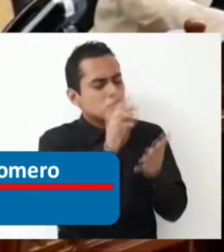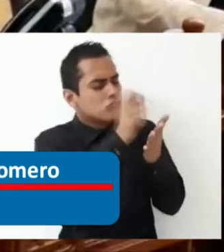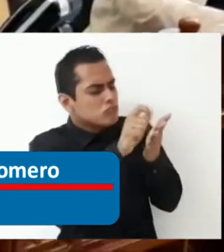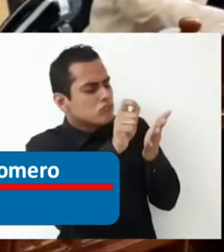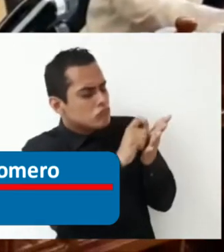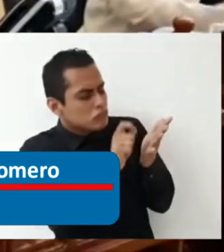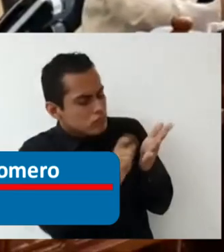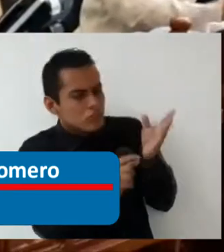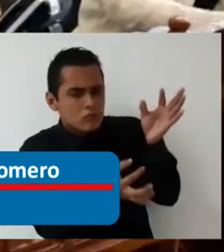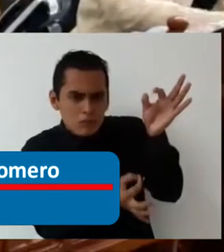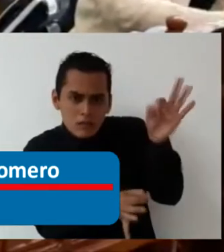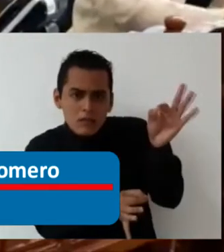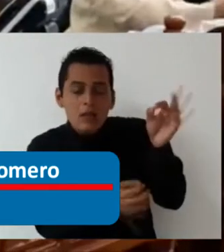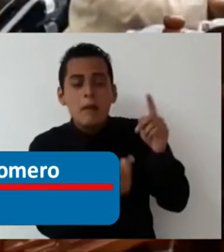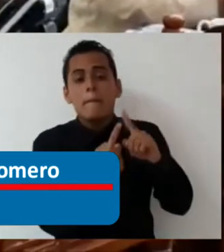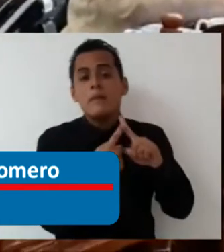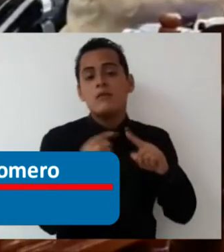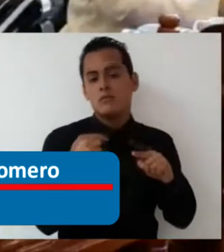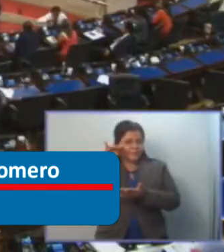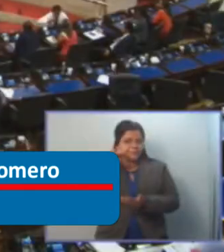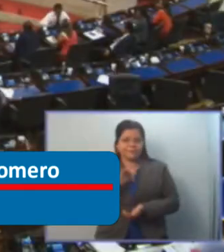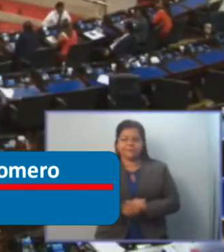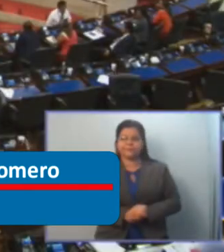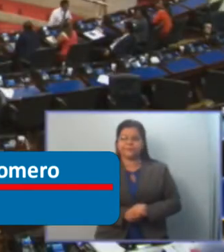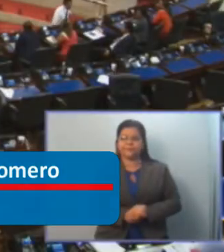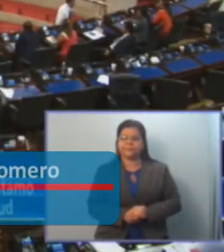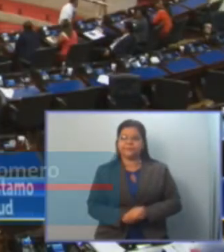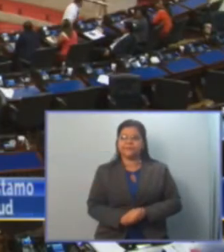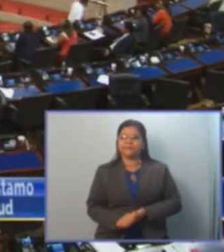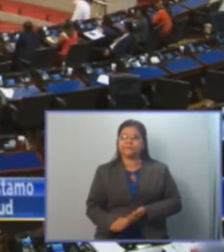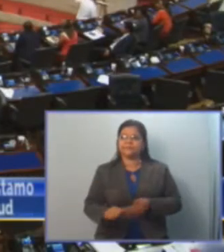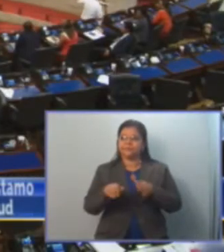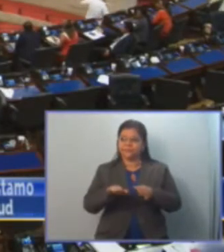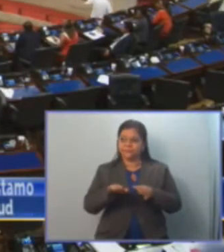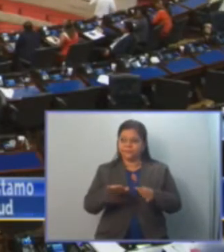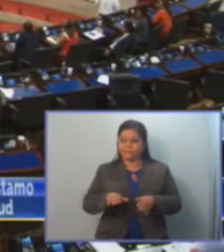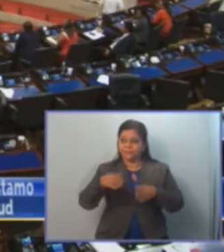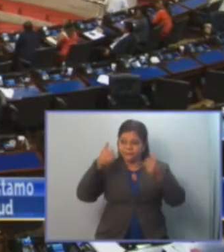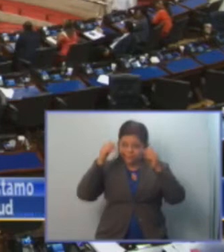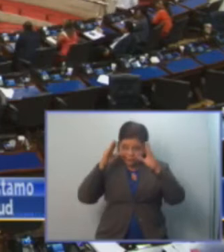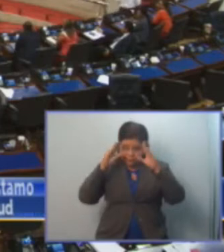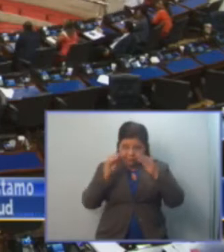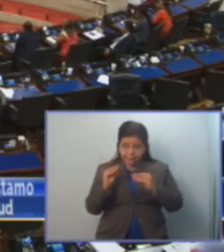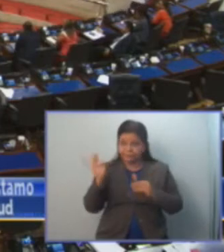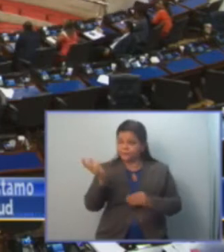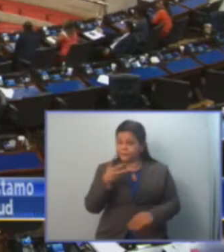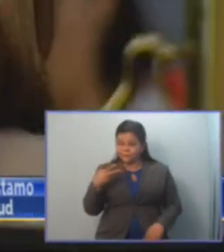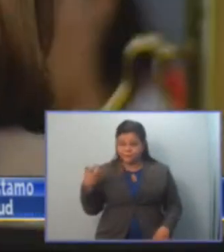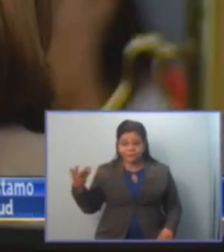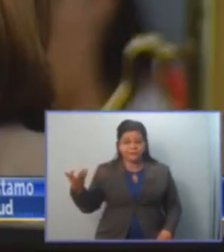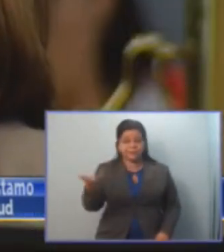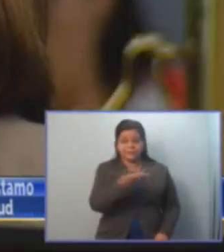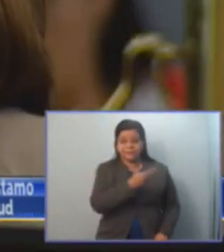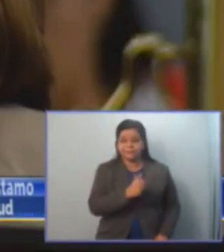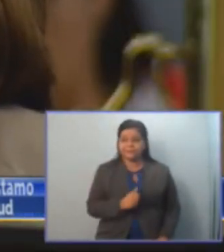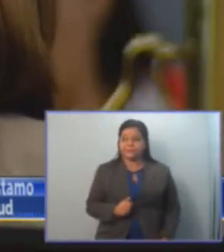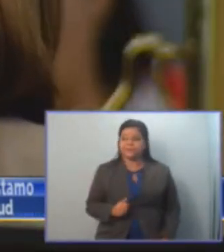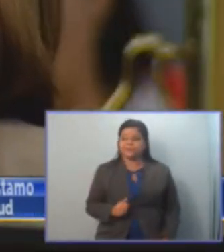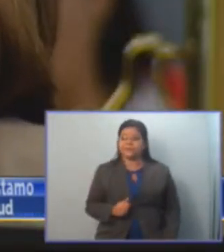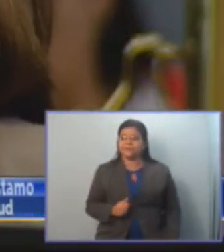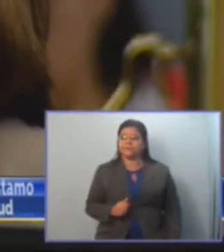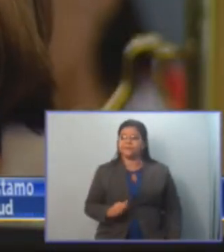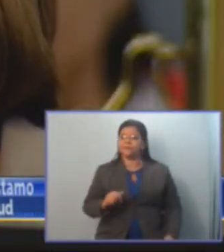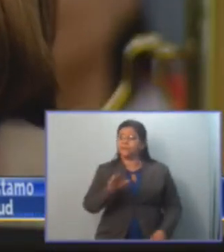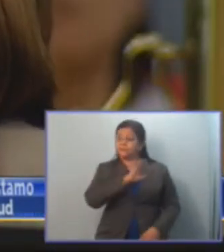fallecimiento de la exdiputada Eileen Romero. La exparlamentaria falleció este lunes 25 de octubre a sus 47 años de edad